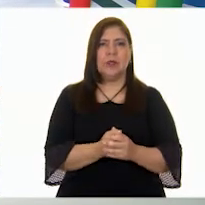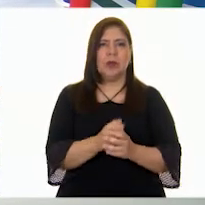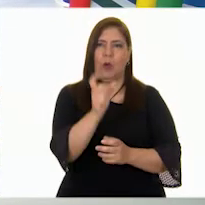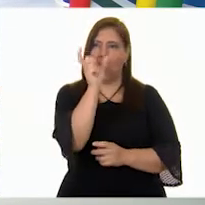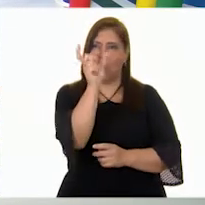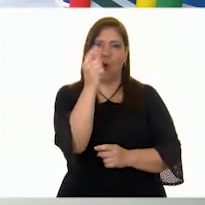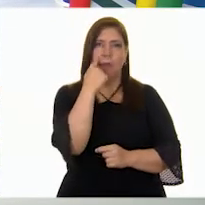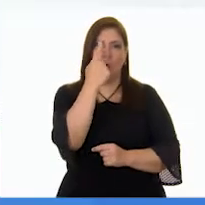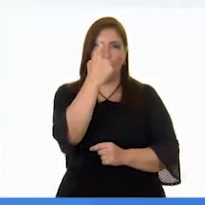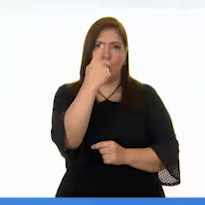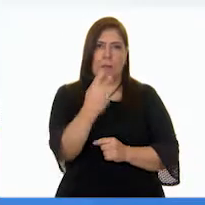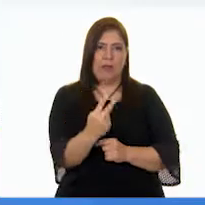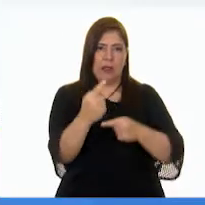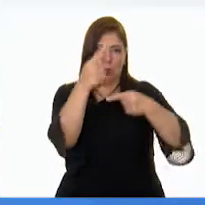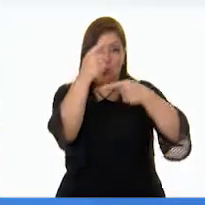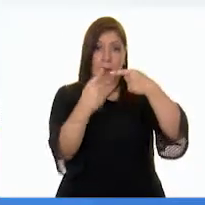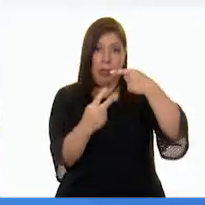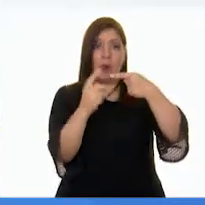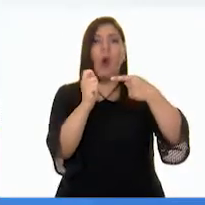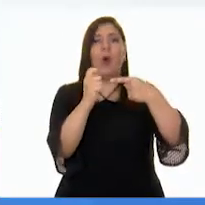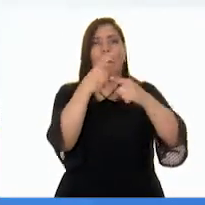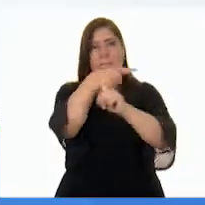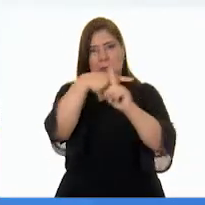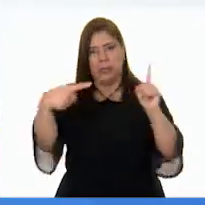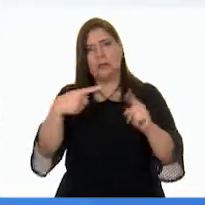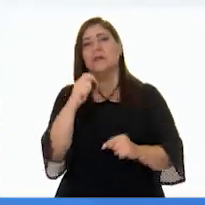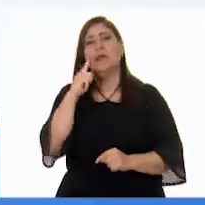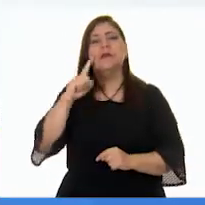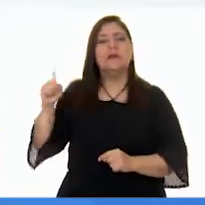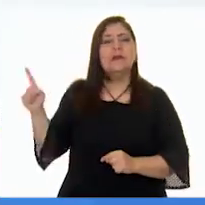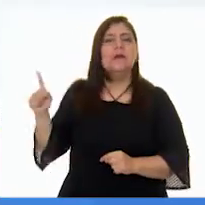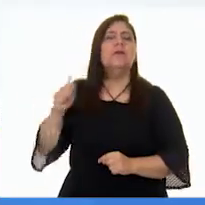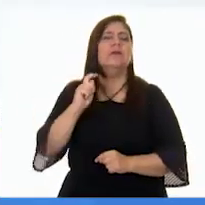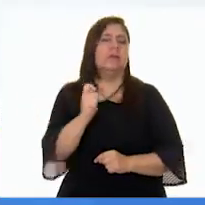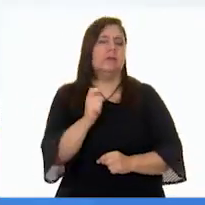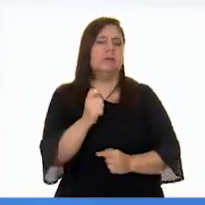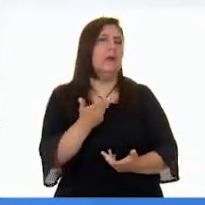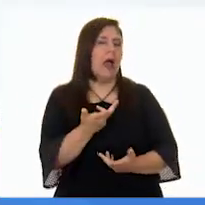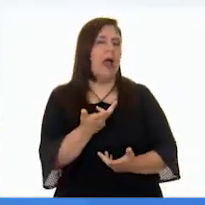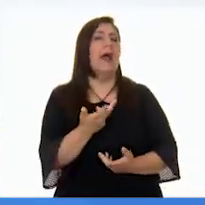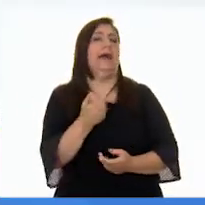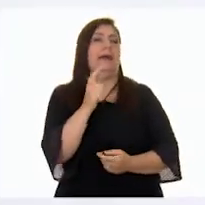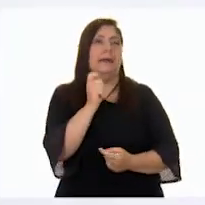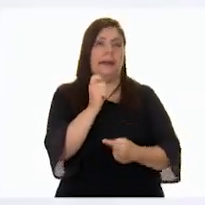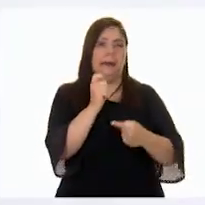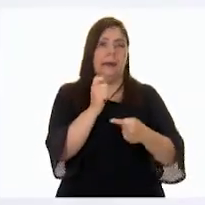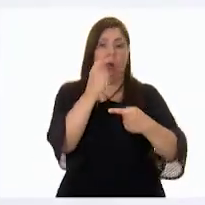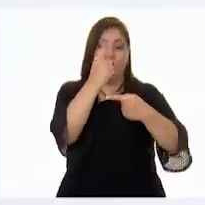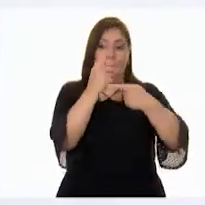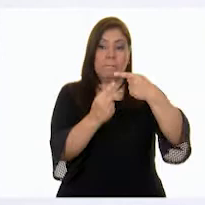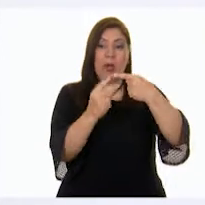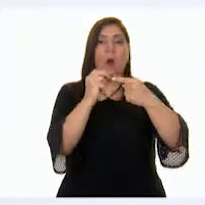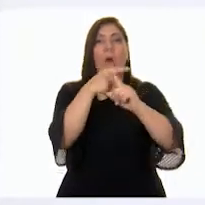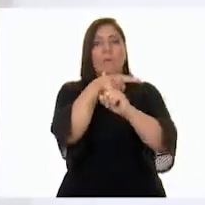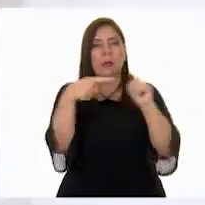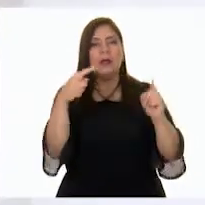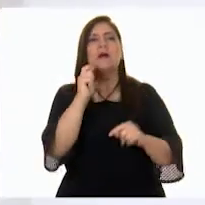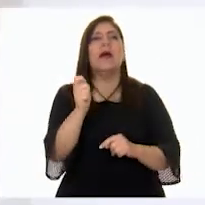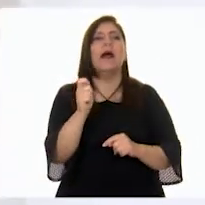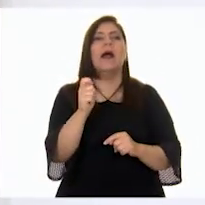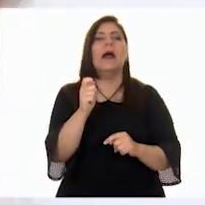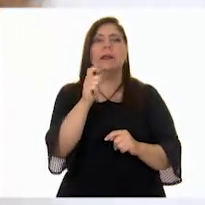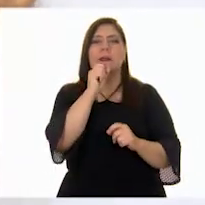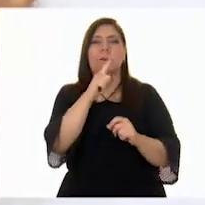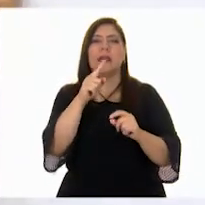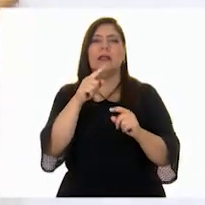espacio, que es un medio. Sí. Y luego nos decía que también recorría con otro de los ejercicios